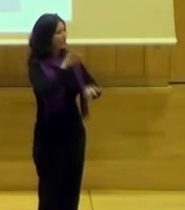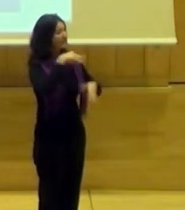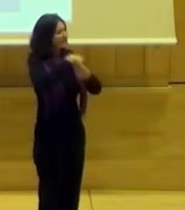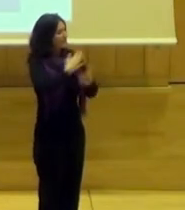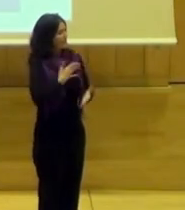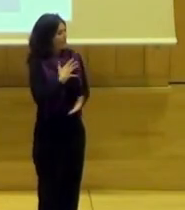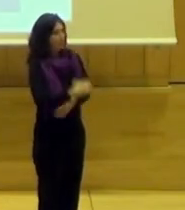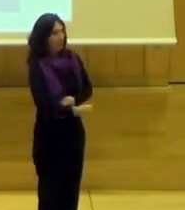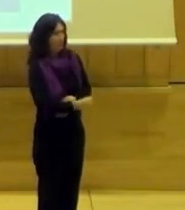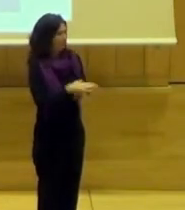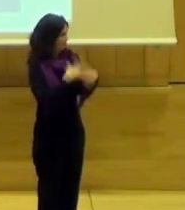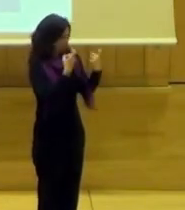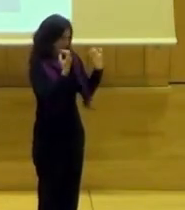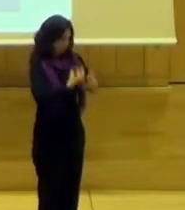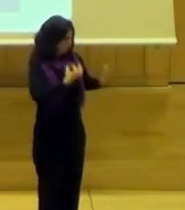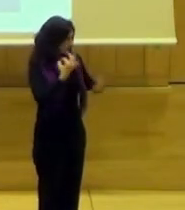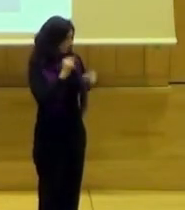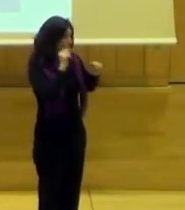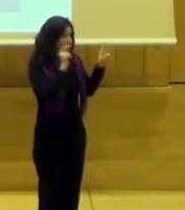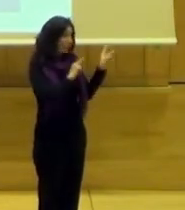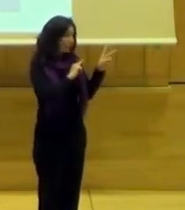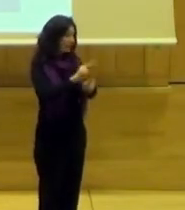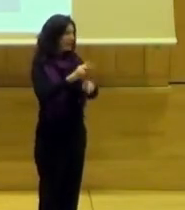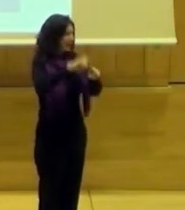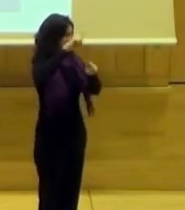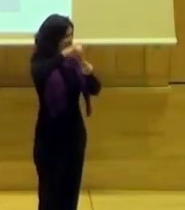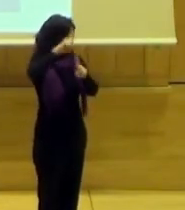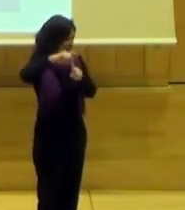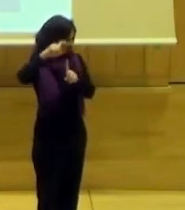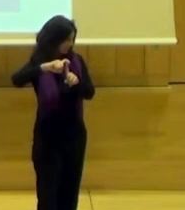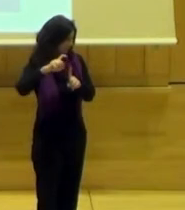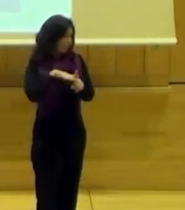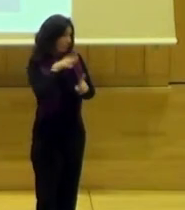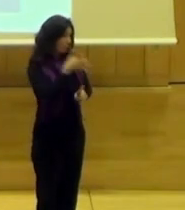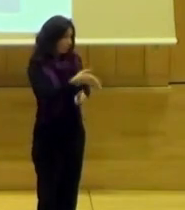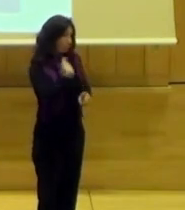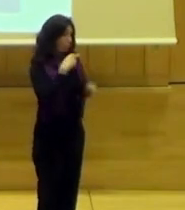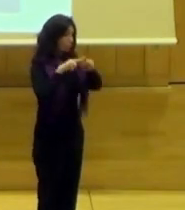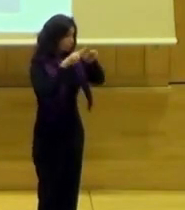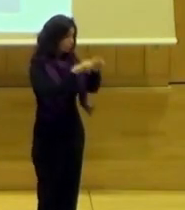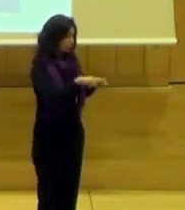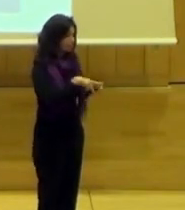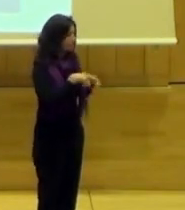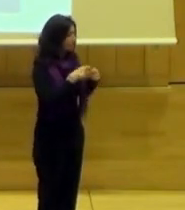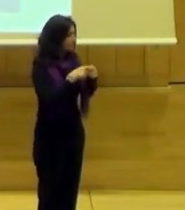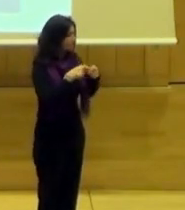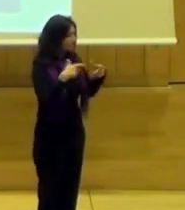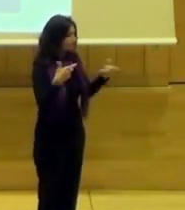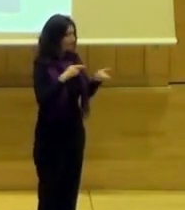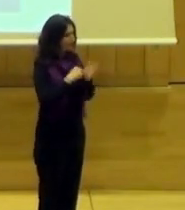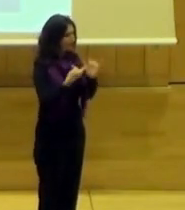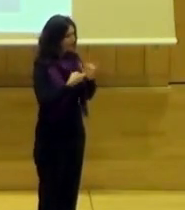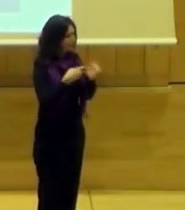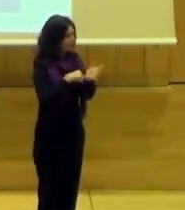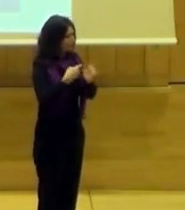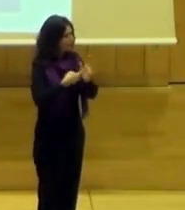nivel municipal muy necesaria desde el punto de vista estadístico porque, bueno, estamos viendo que cada día más las